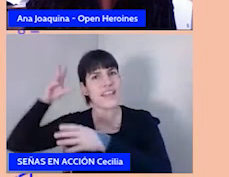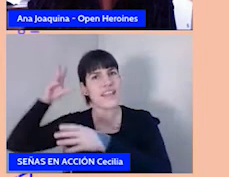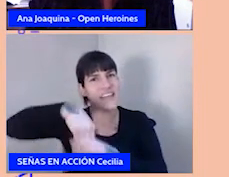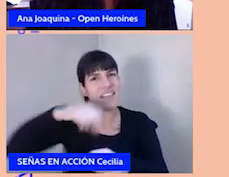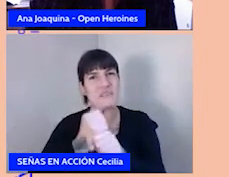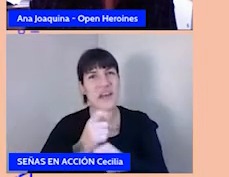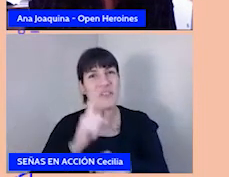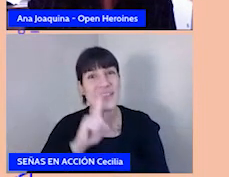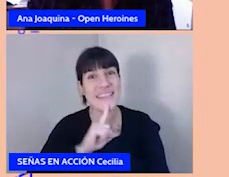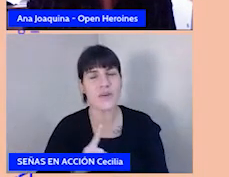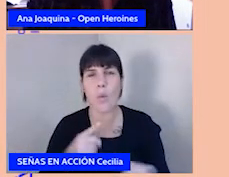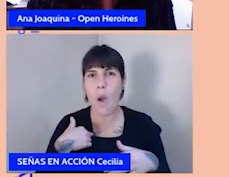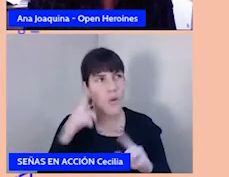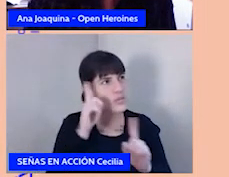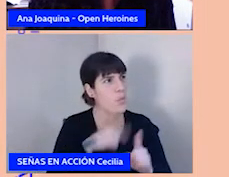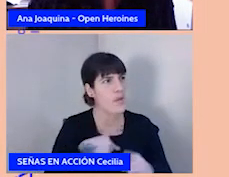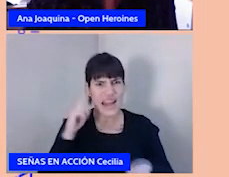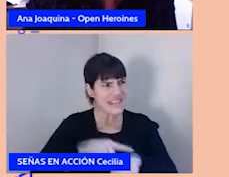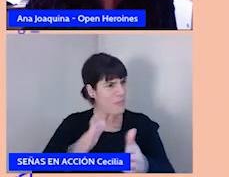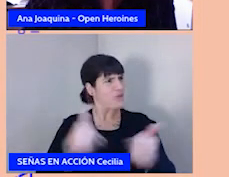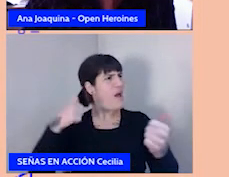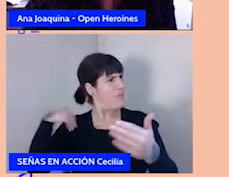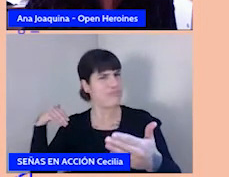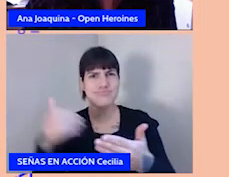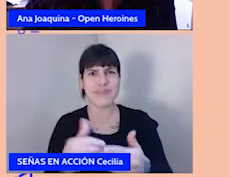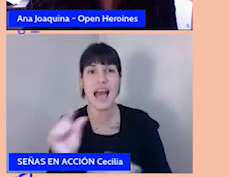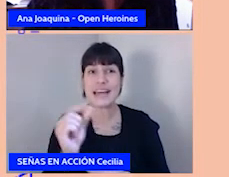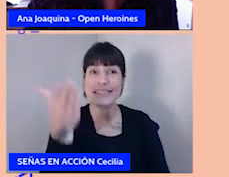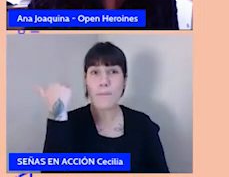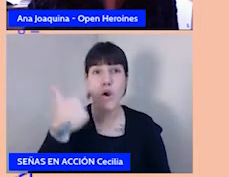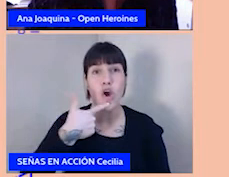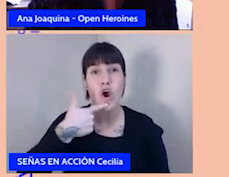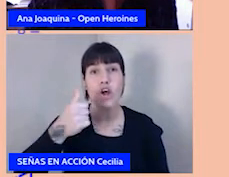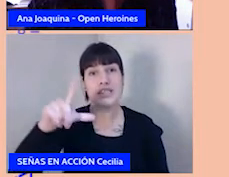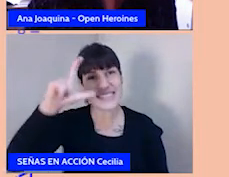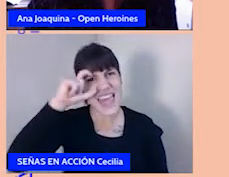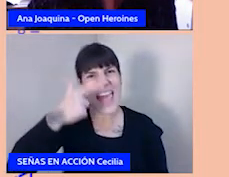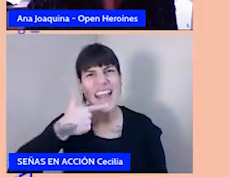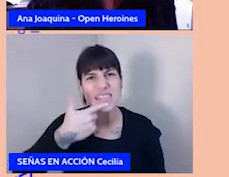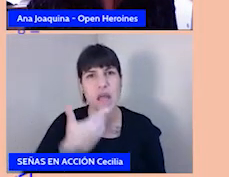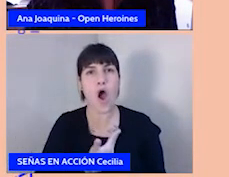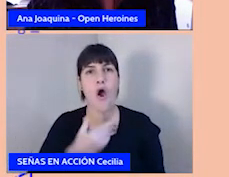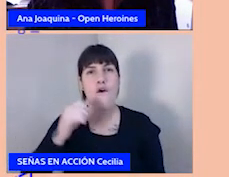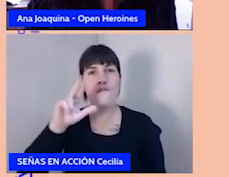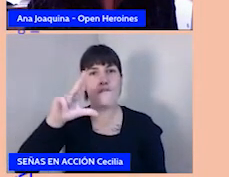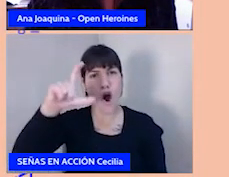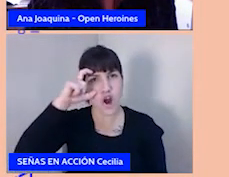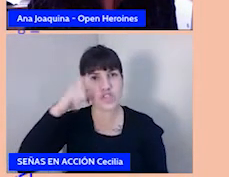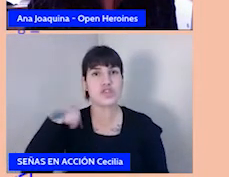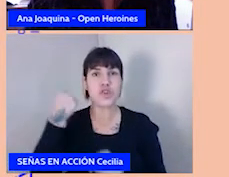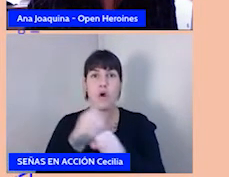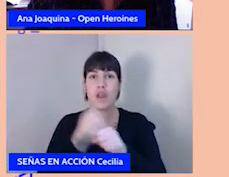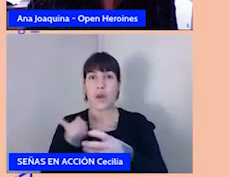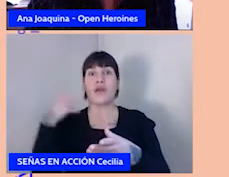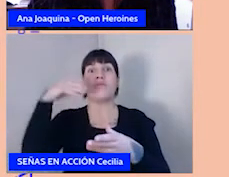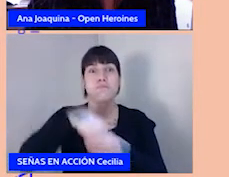Hace poco empecé a trabajar con Salesforce de forma totalmente fortuita, como dice Ana Laura, ¿no? Son esas cosas que te